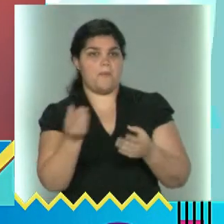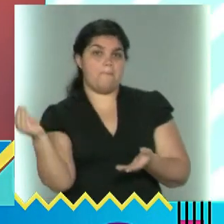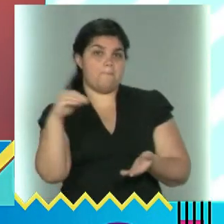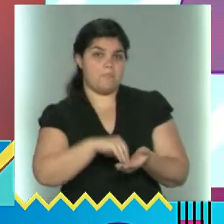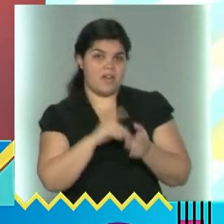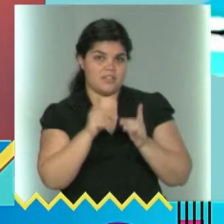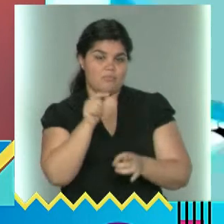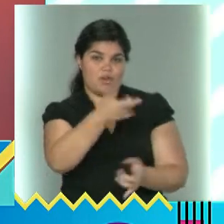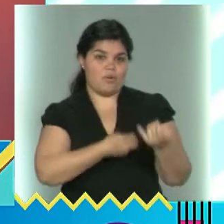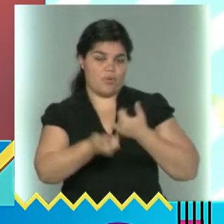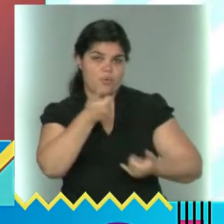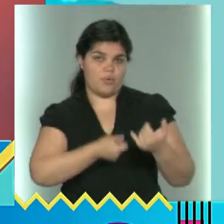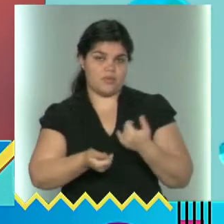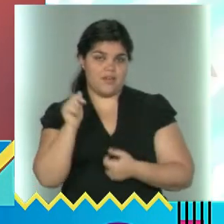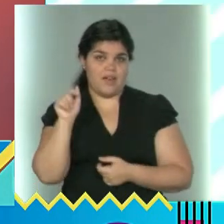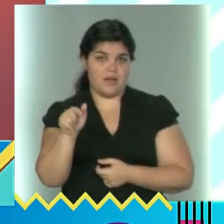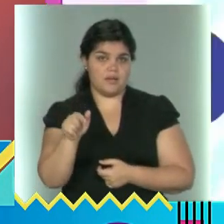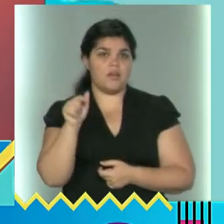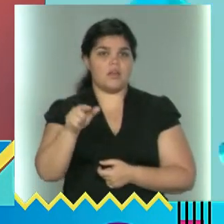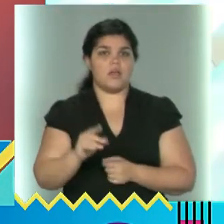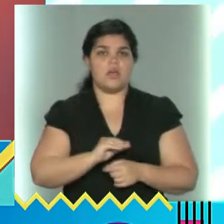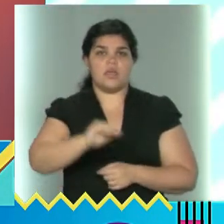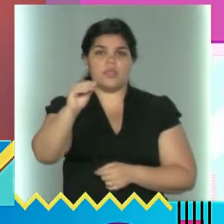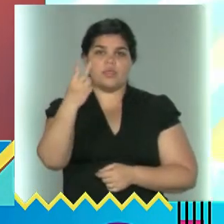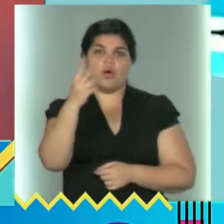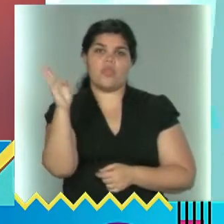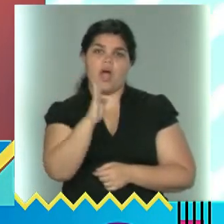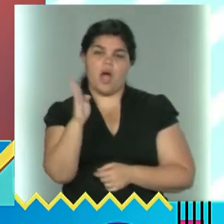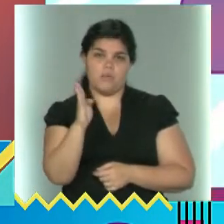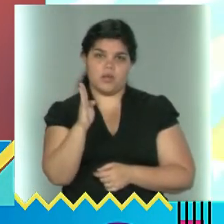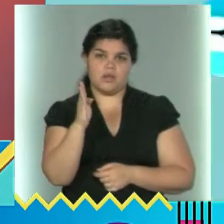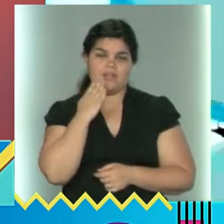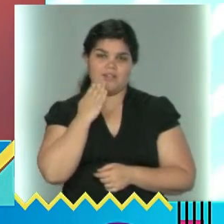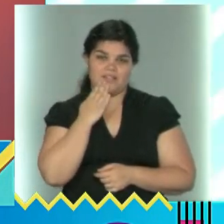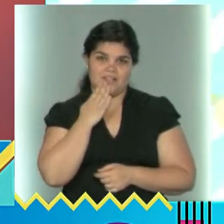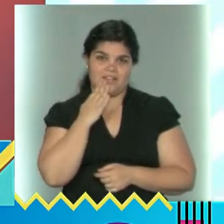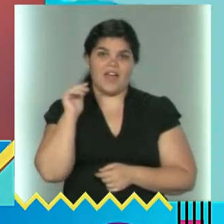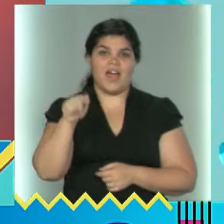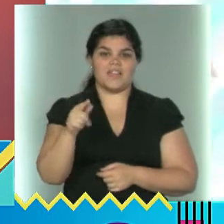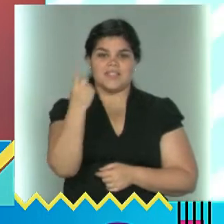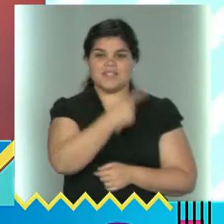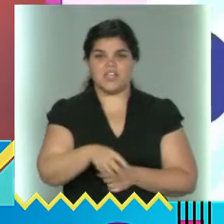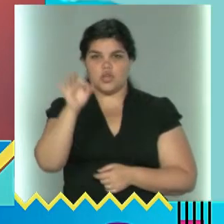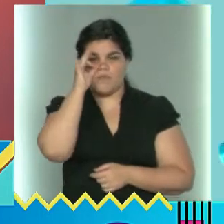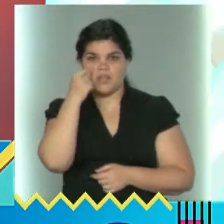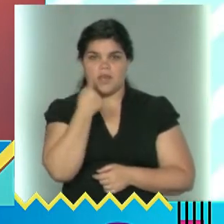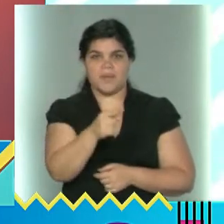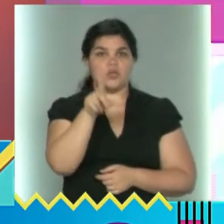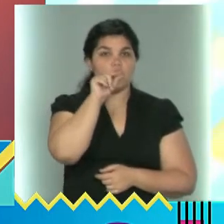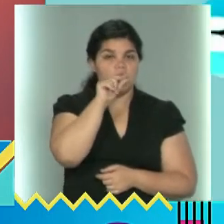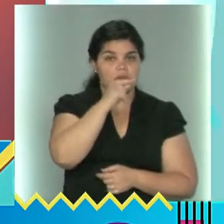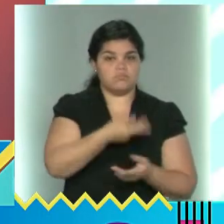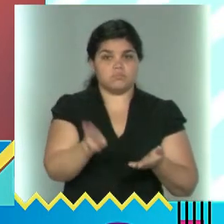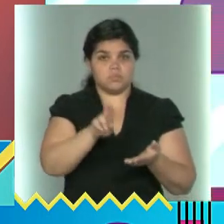esto que está contando Joaquín, él publicó el 2 de abril este video en Instagram. Al día de hoy tiene 120.000 retweets y 80.000